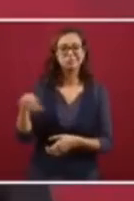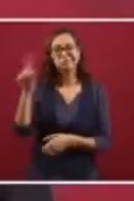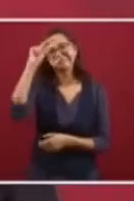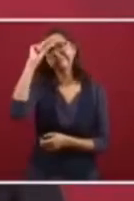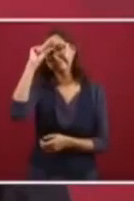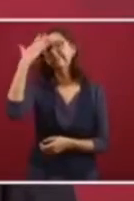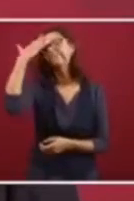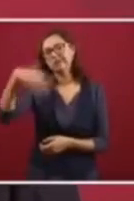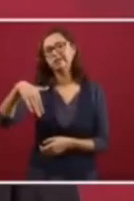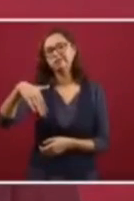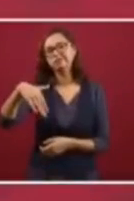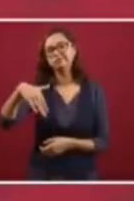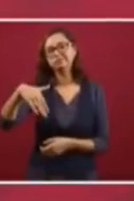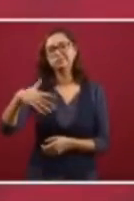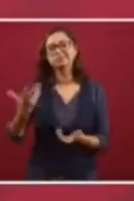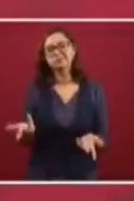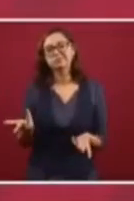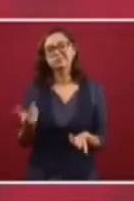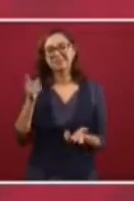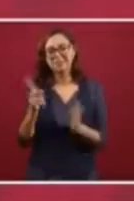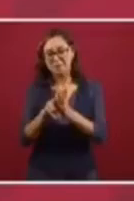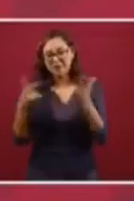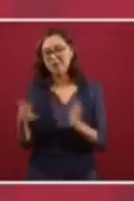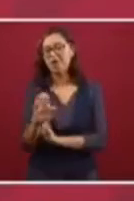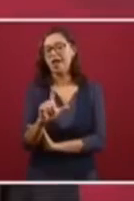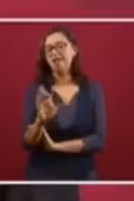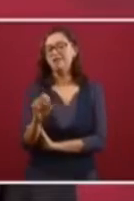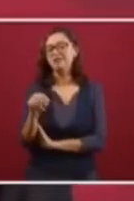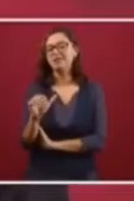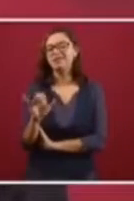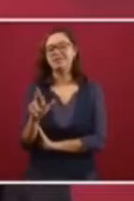informados. Ya dije, leen El Financiero.